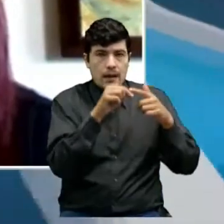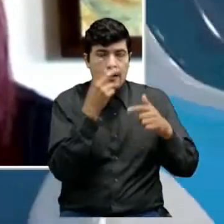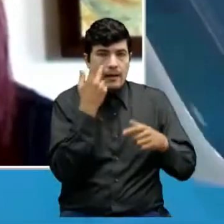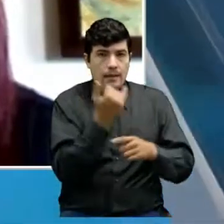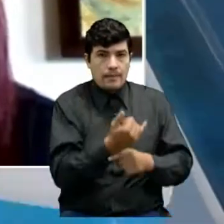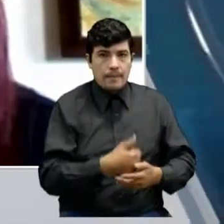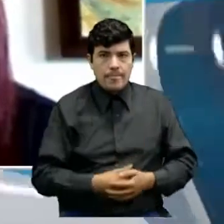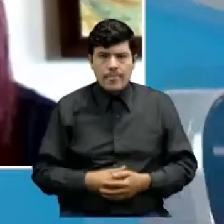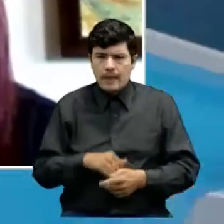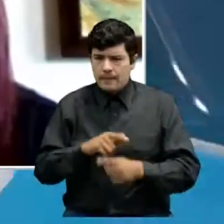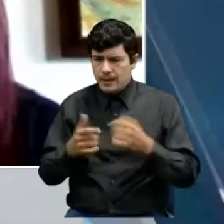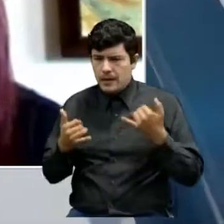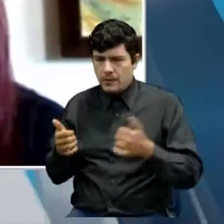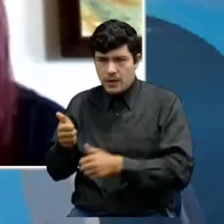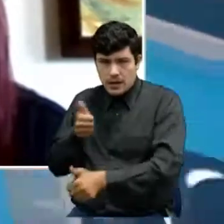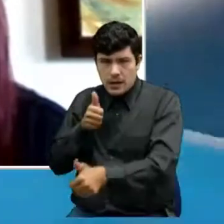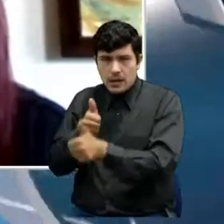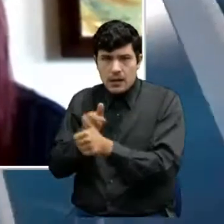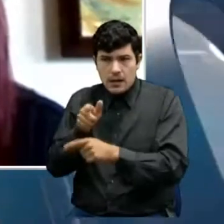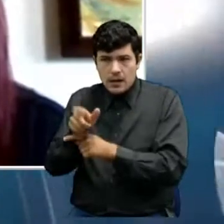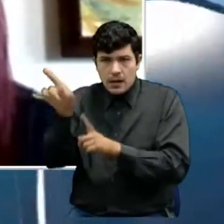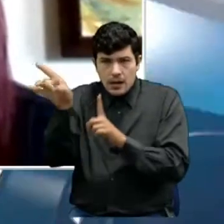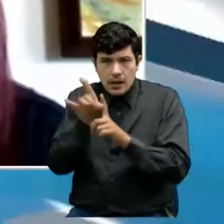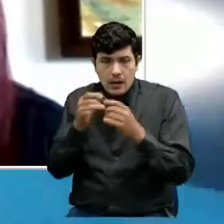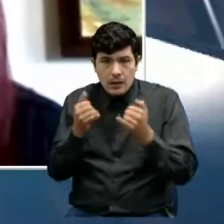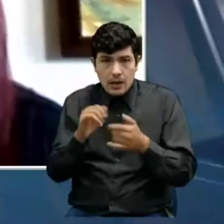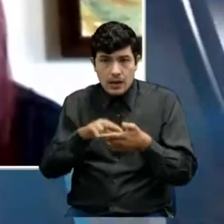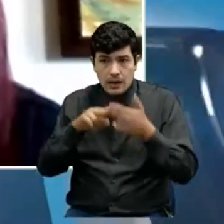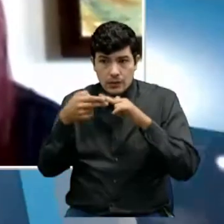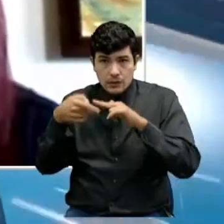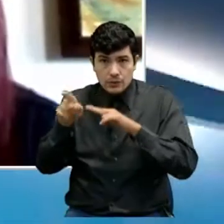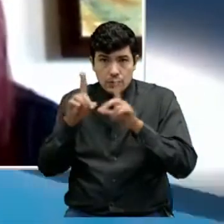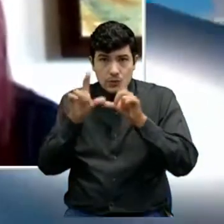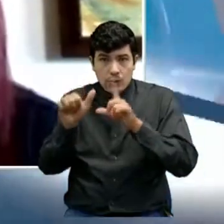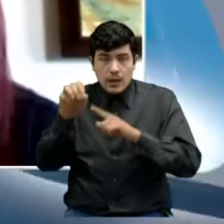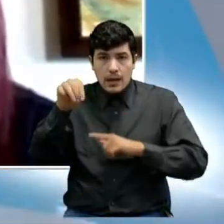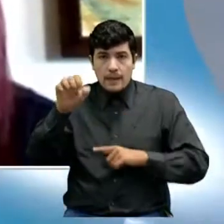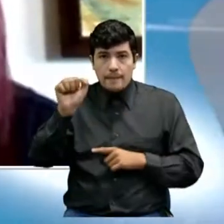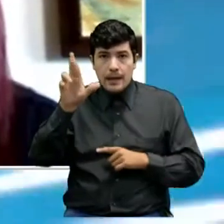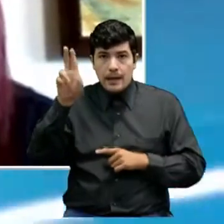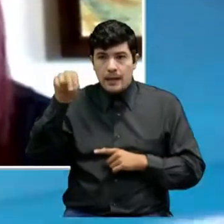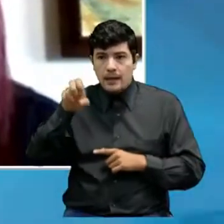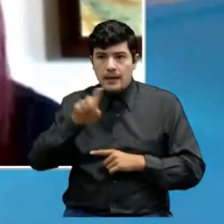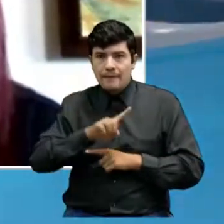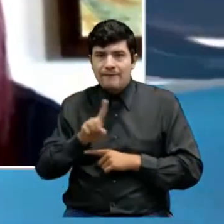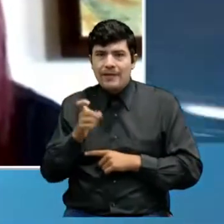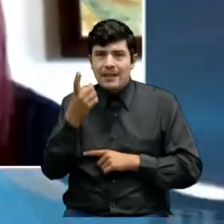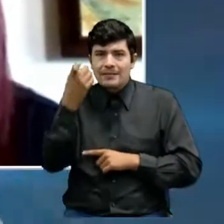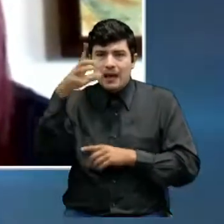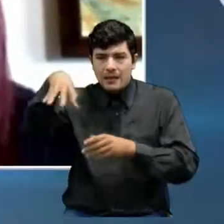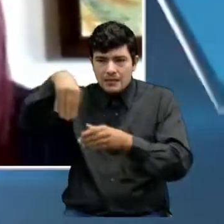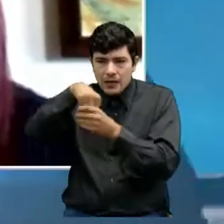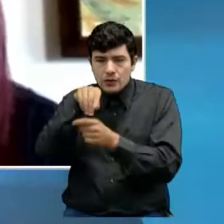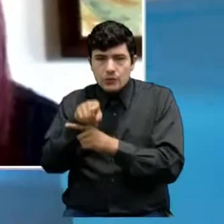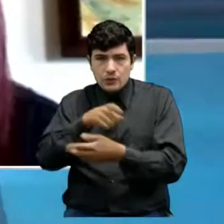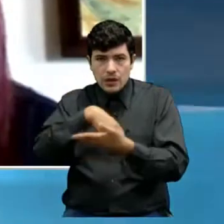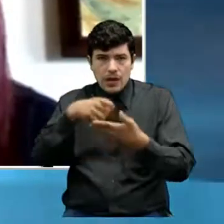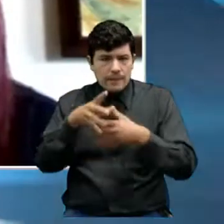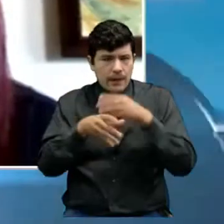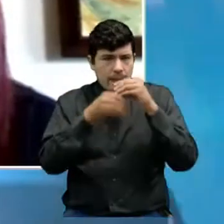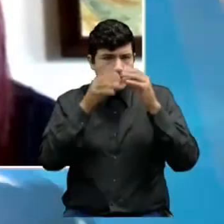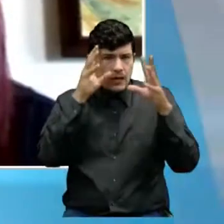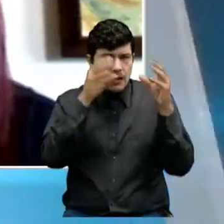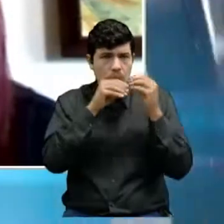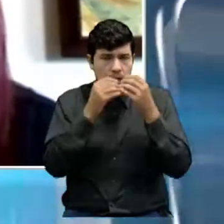si este auxilio de conectividad al cual se refiere la doctora Marlene no está estipulado en el contrato, pero acorde al cambio